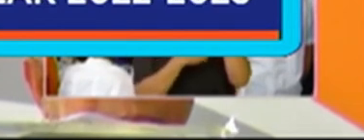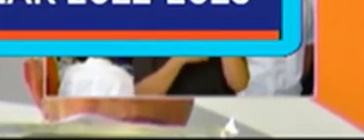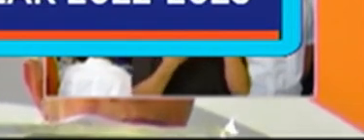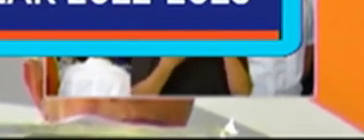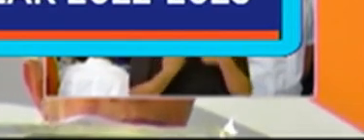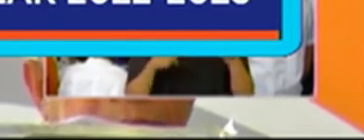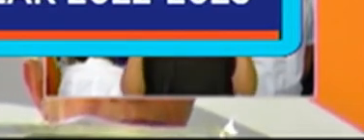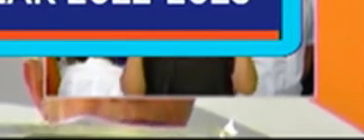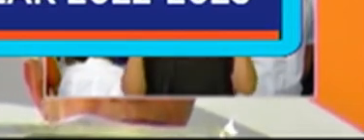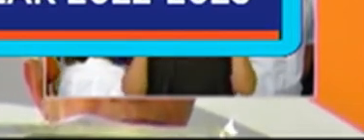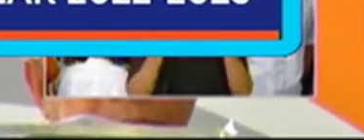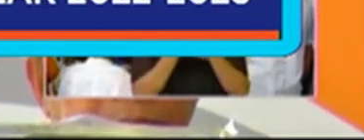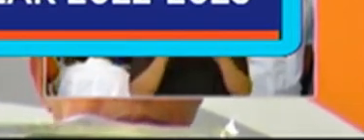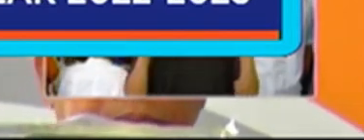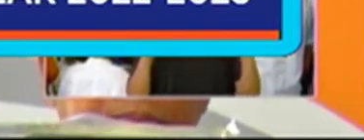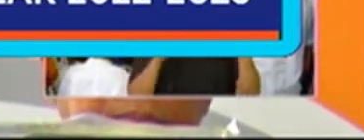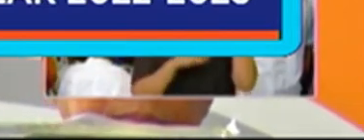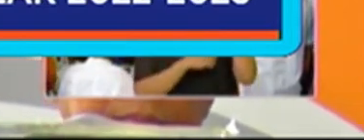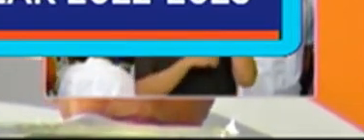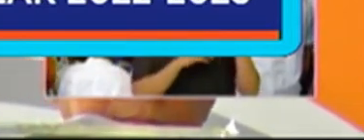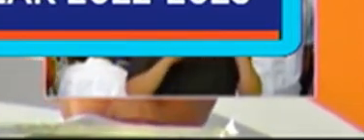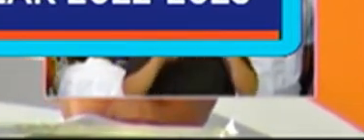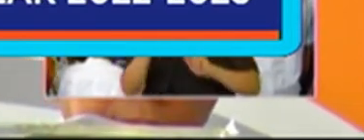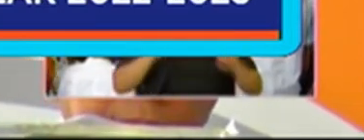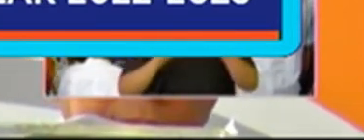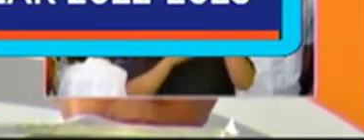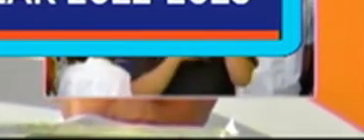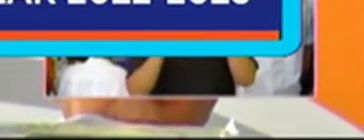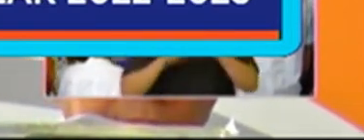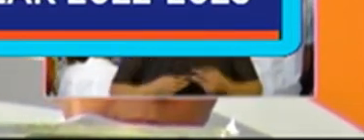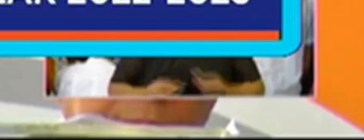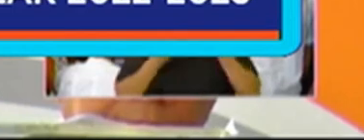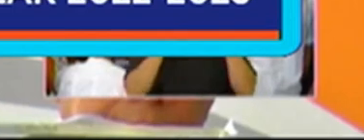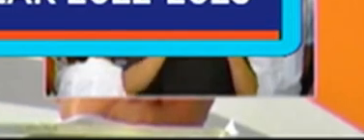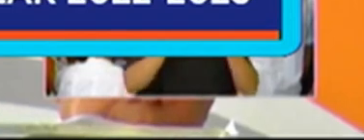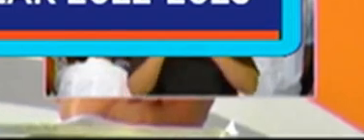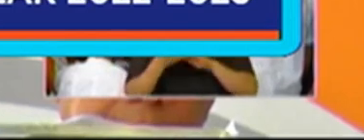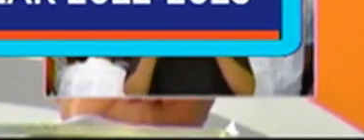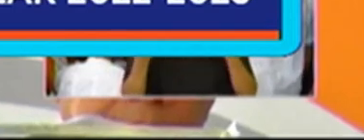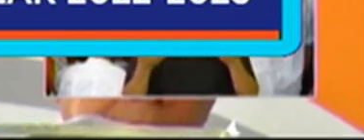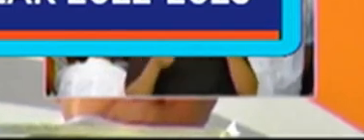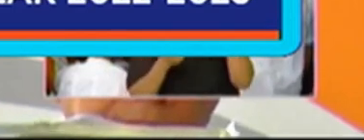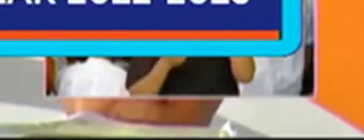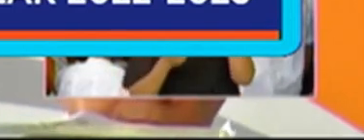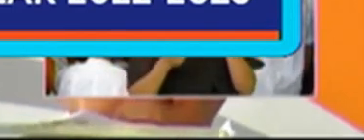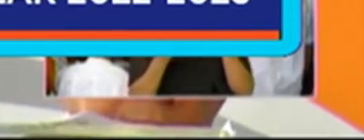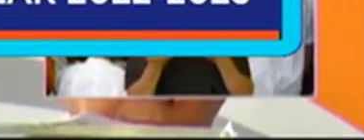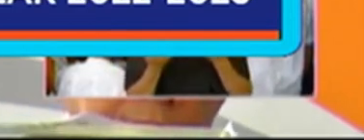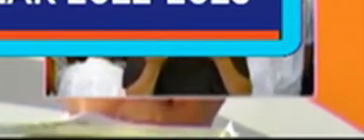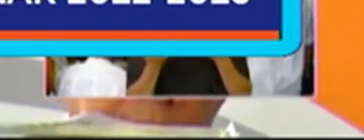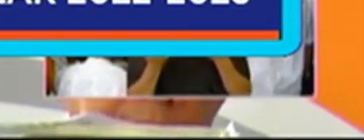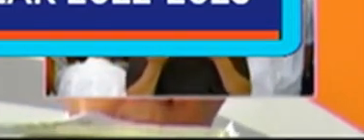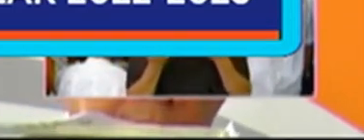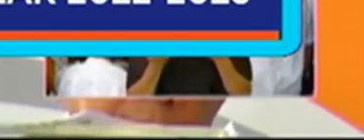libre y más democrática, donde sus ciudadanos puedan vivir en paz. Dicho sea de paso, hoy, 21 de